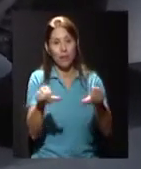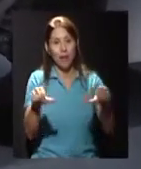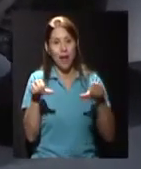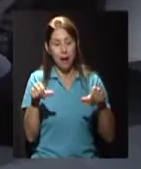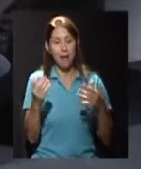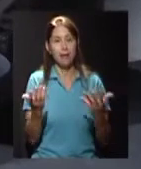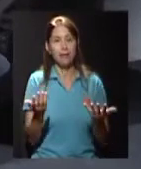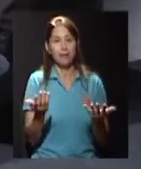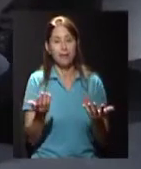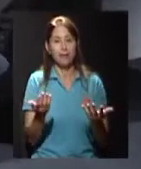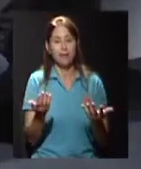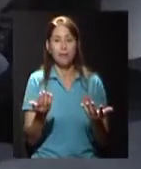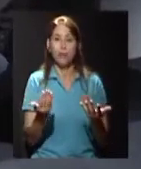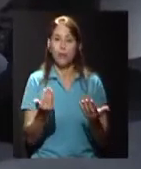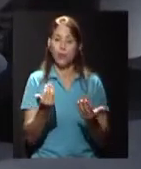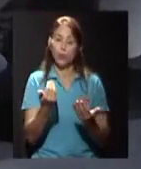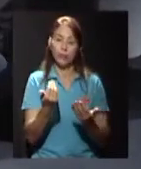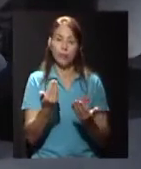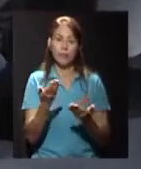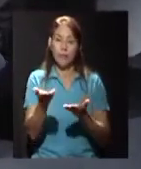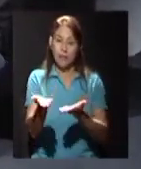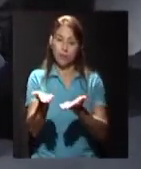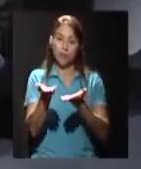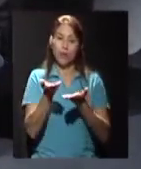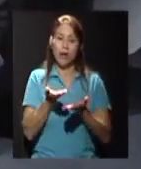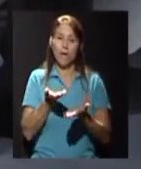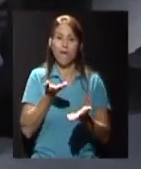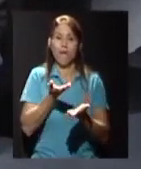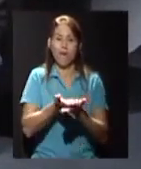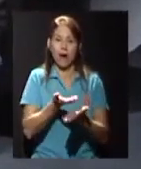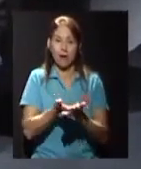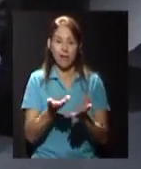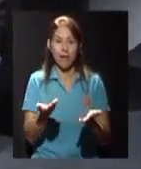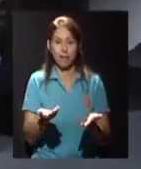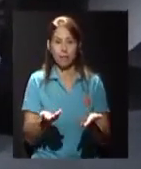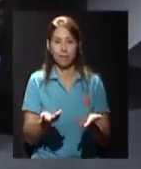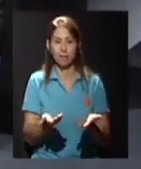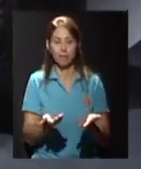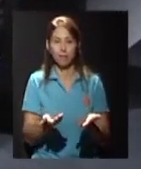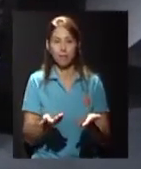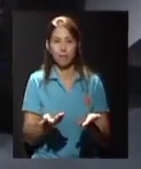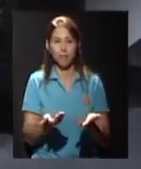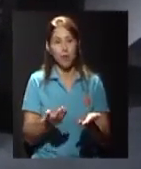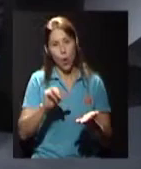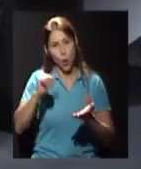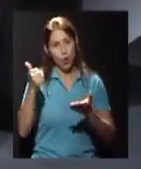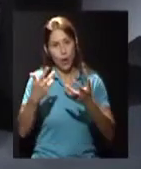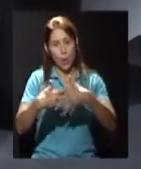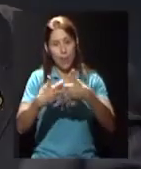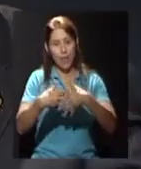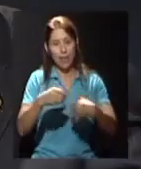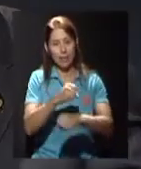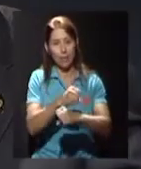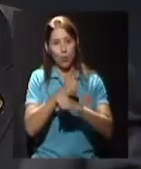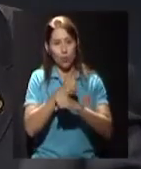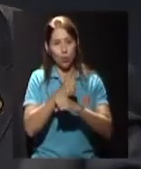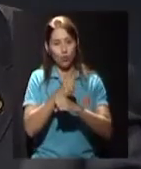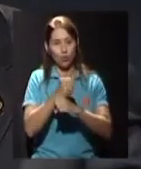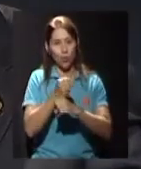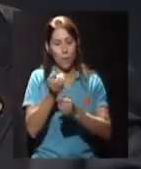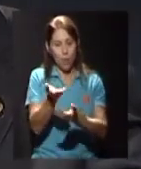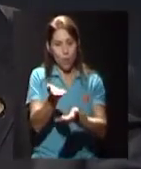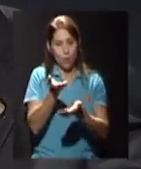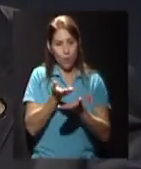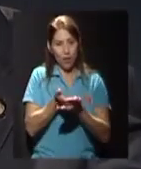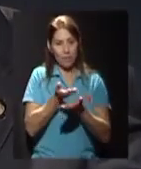y recibe una oferta de una de otra compañía de seguros en este